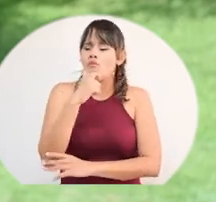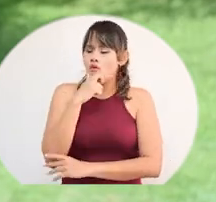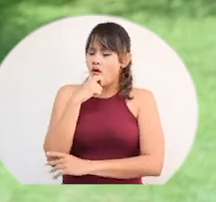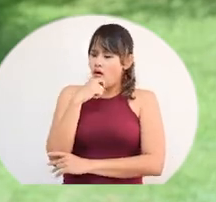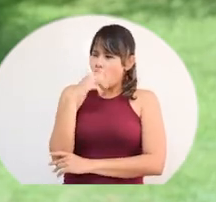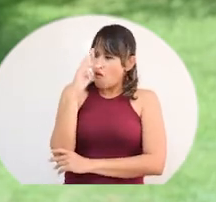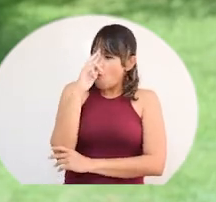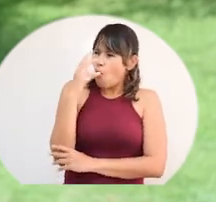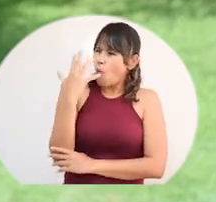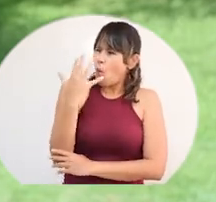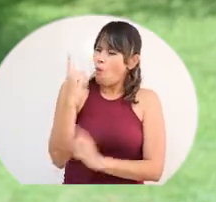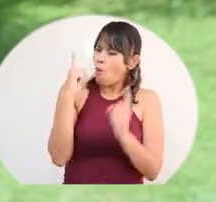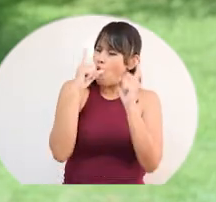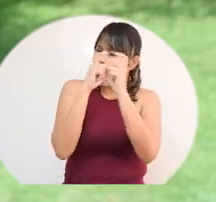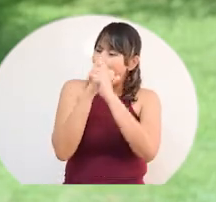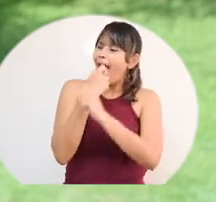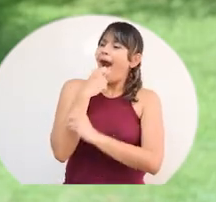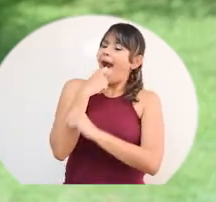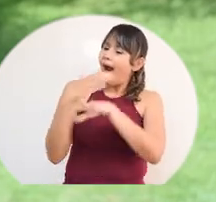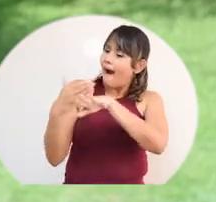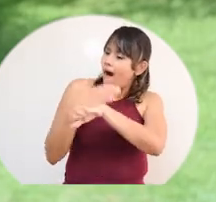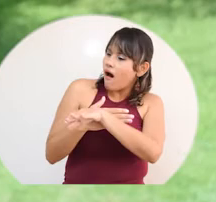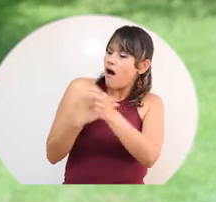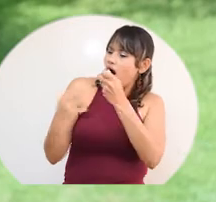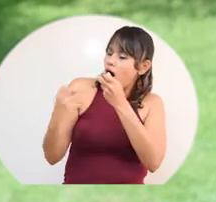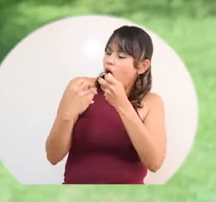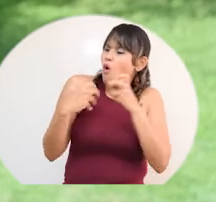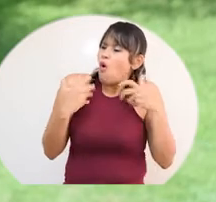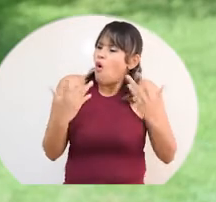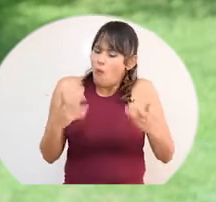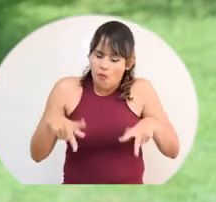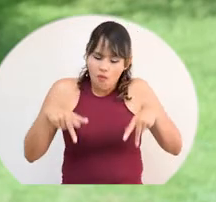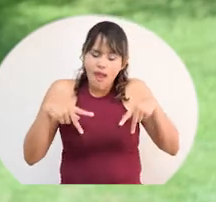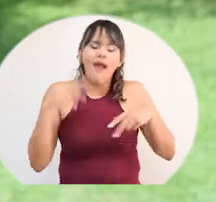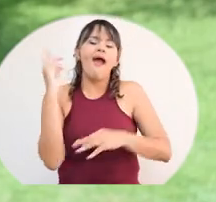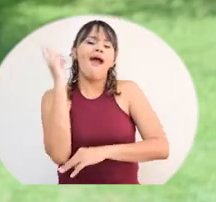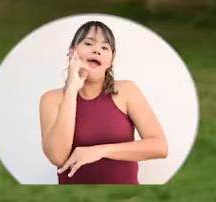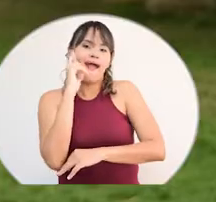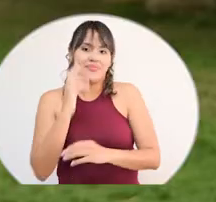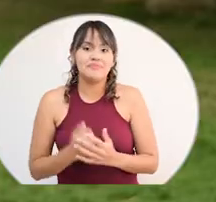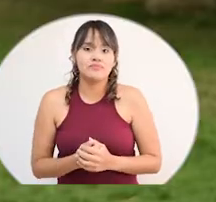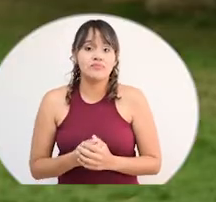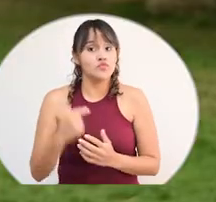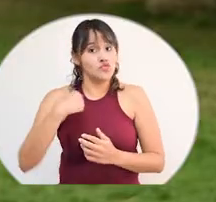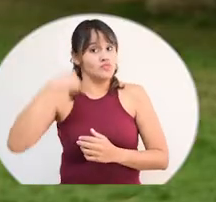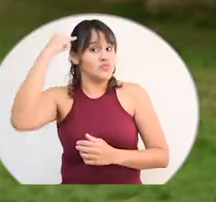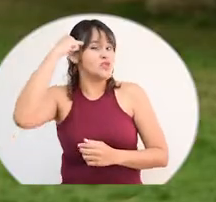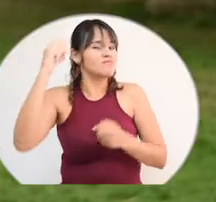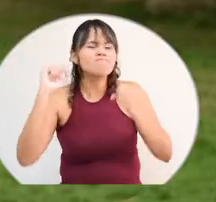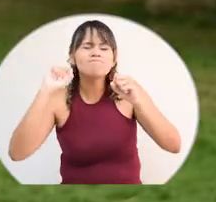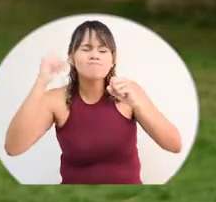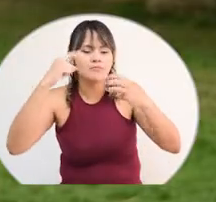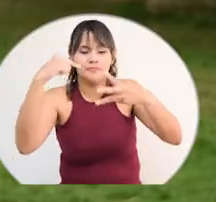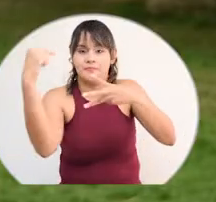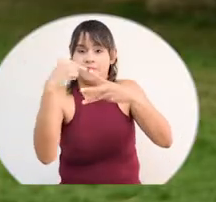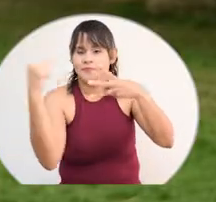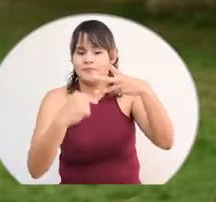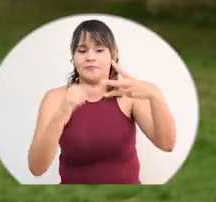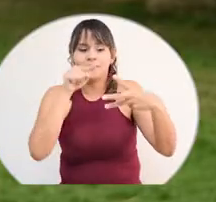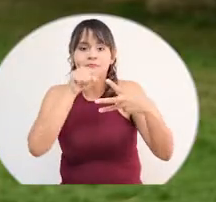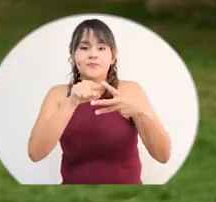estudiantes de cuestiones como aplican los conceptos dados a la vida real tres acciones que yo he definido como el